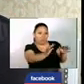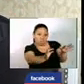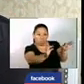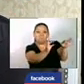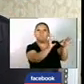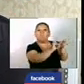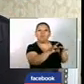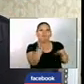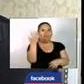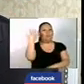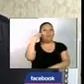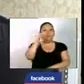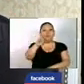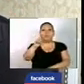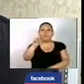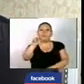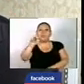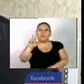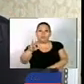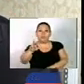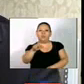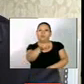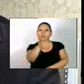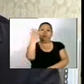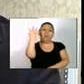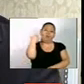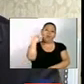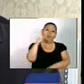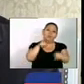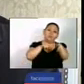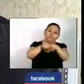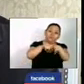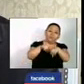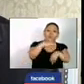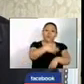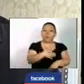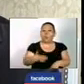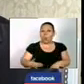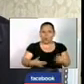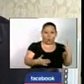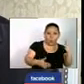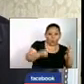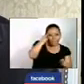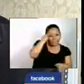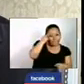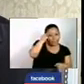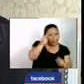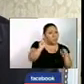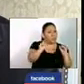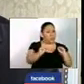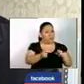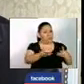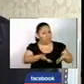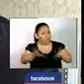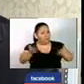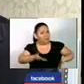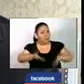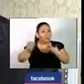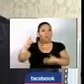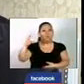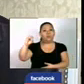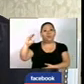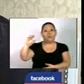Hernández en 2013 cuando era candidato a la presidencia y que juntos planearon enviar la mayor cantidad posible de cocaína